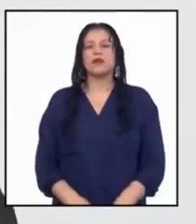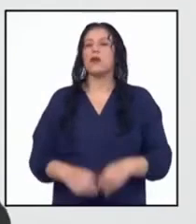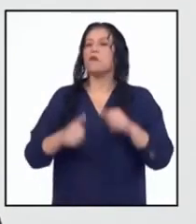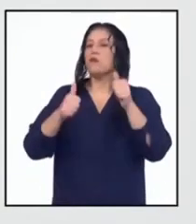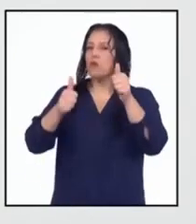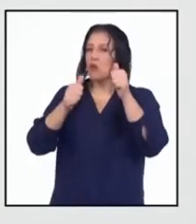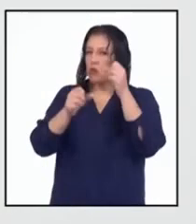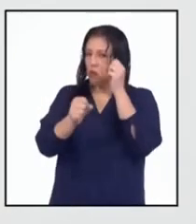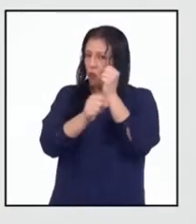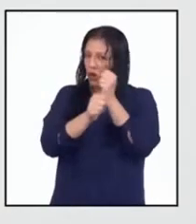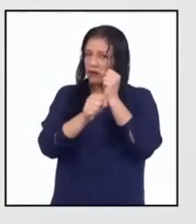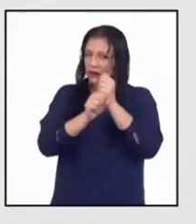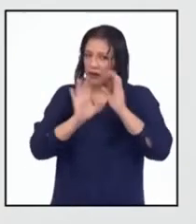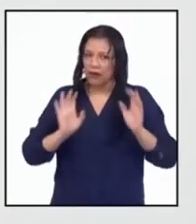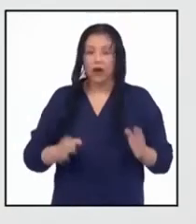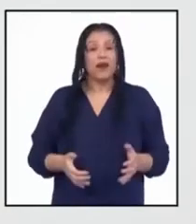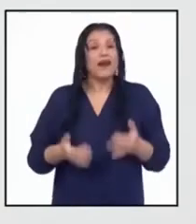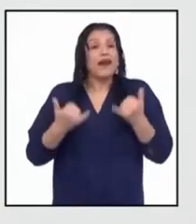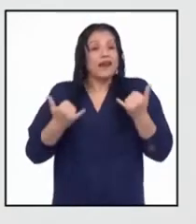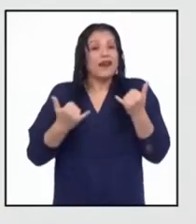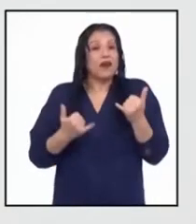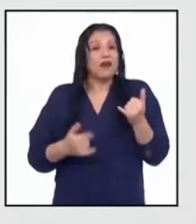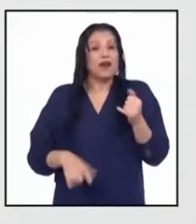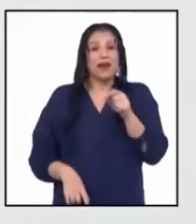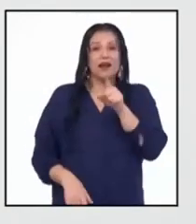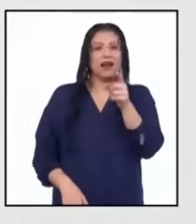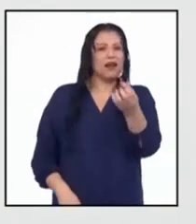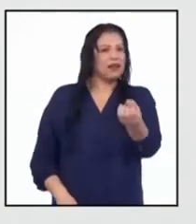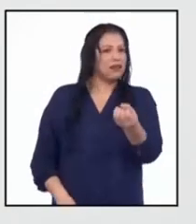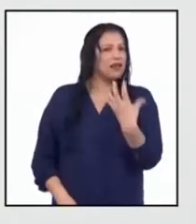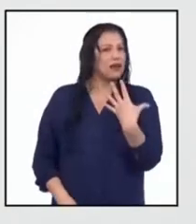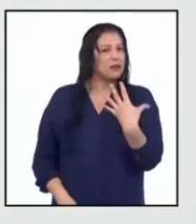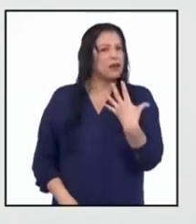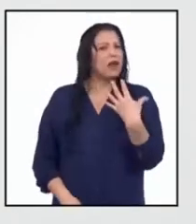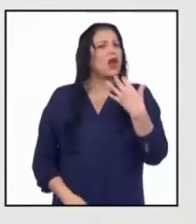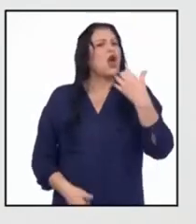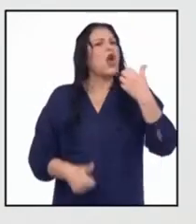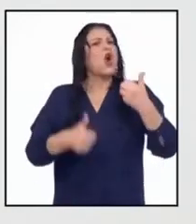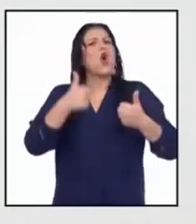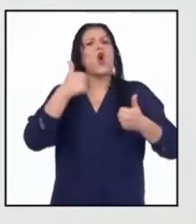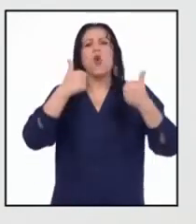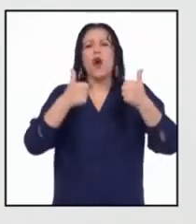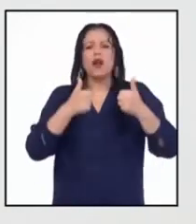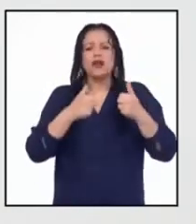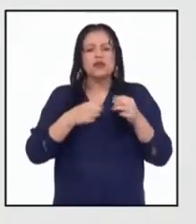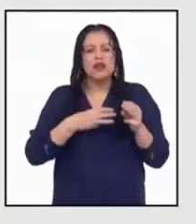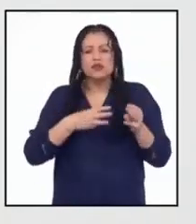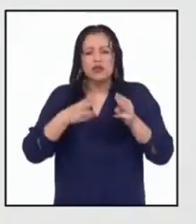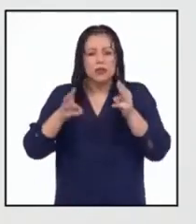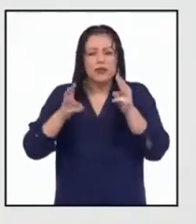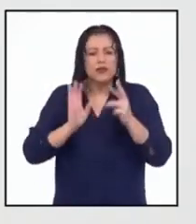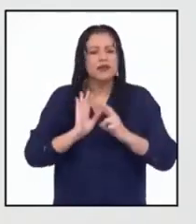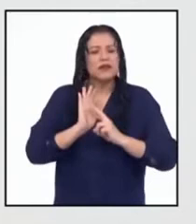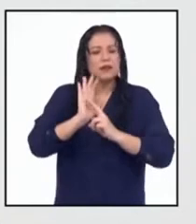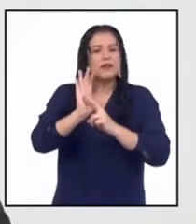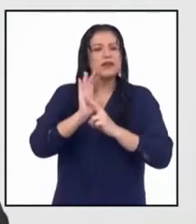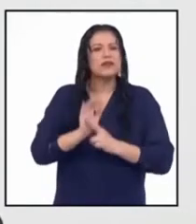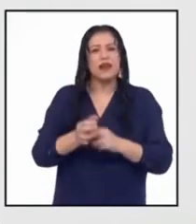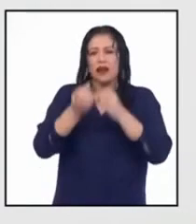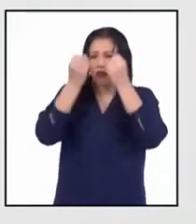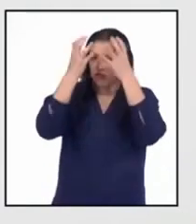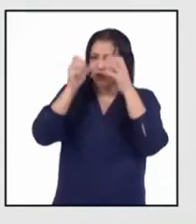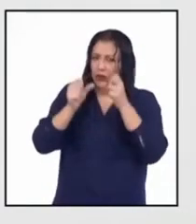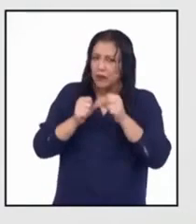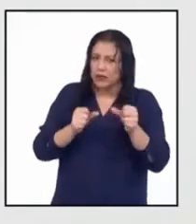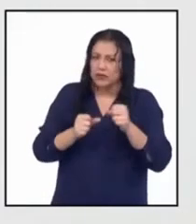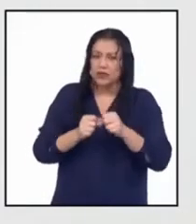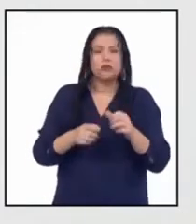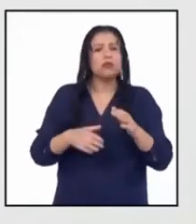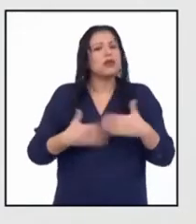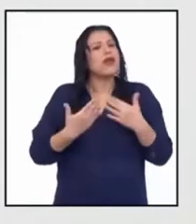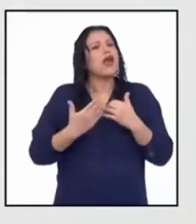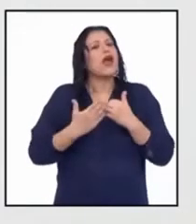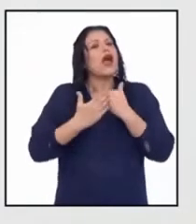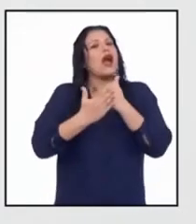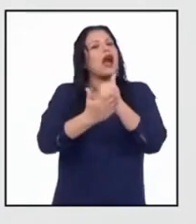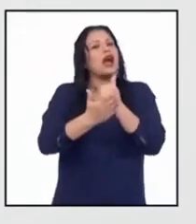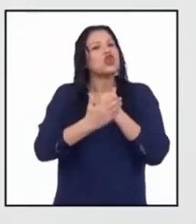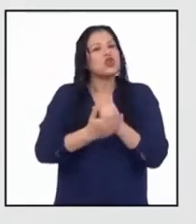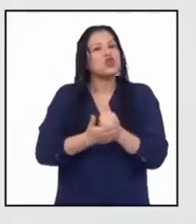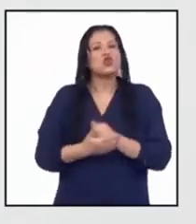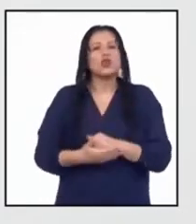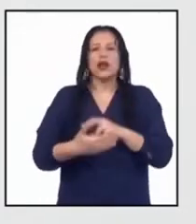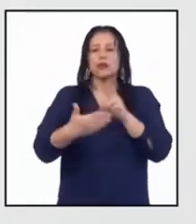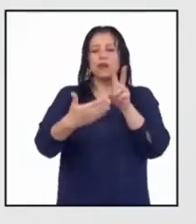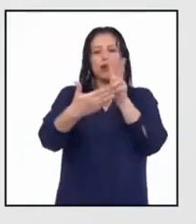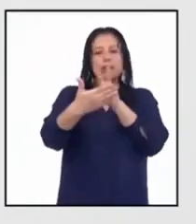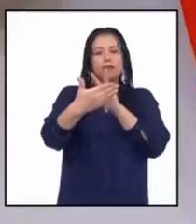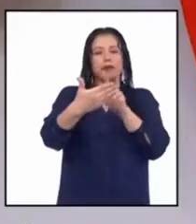¡Excelente trabajo! Y ahora díganme, ¿cuál de las dos formas de representar los datos ayudaría más a observar